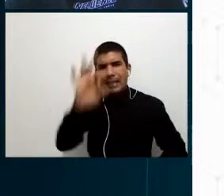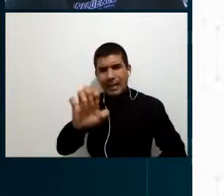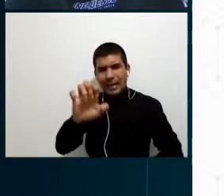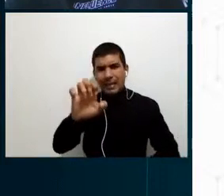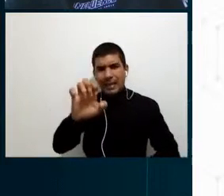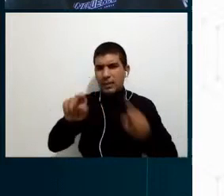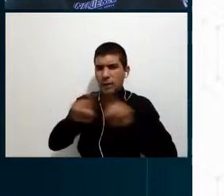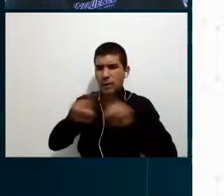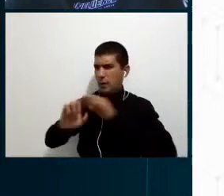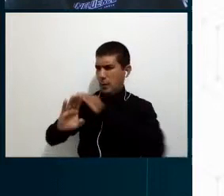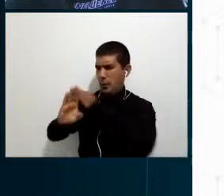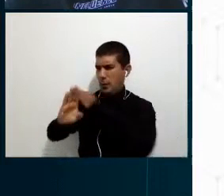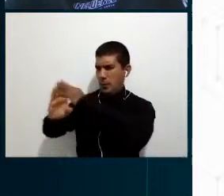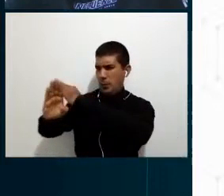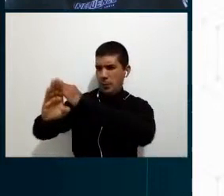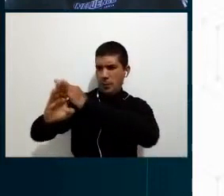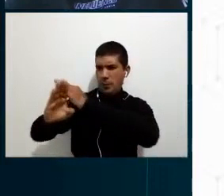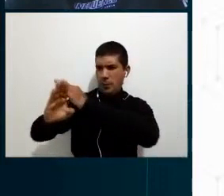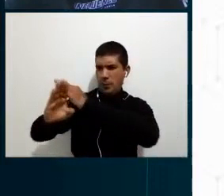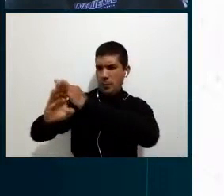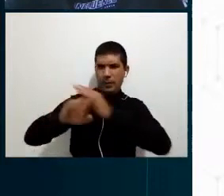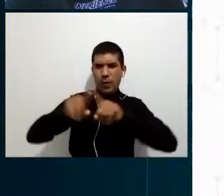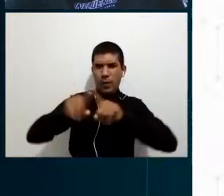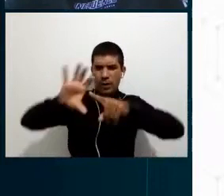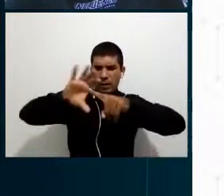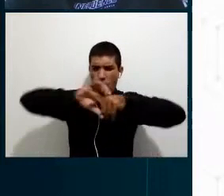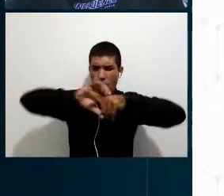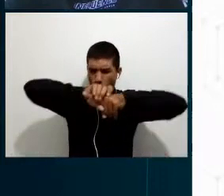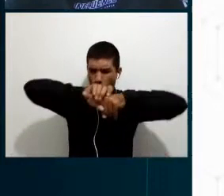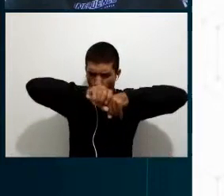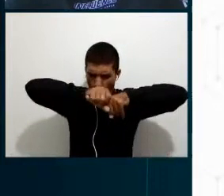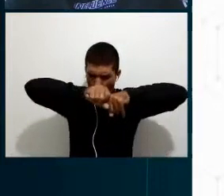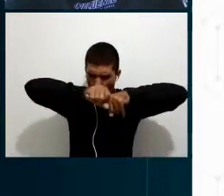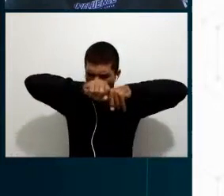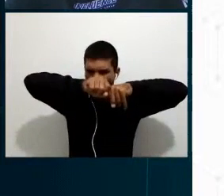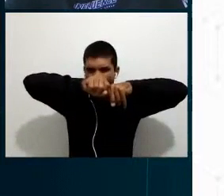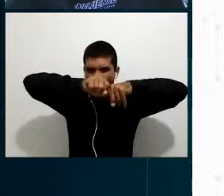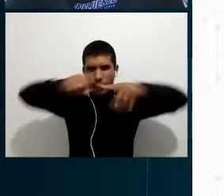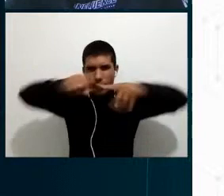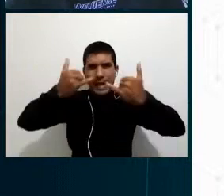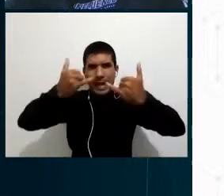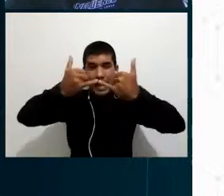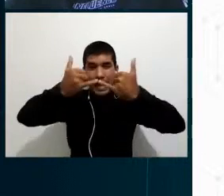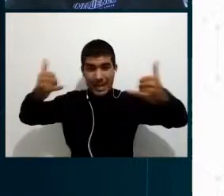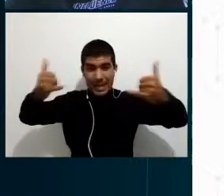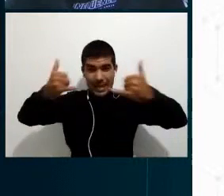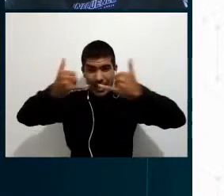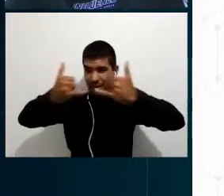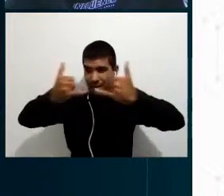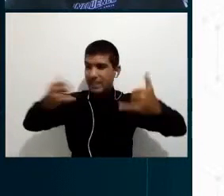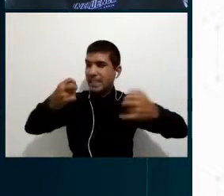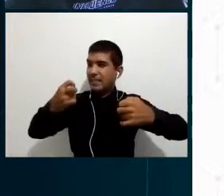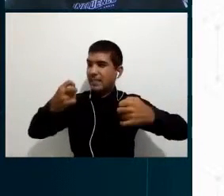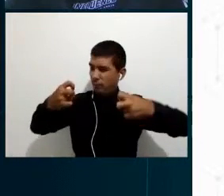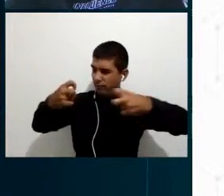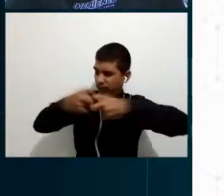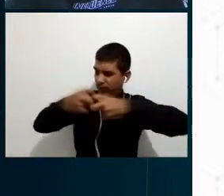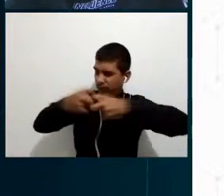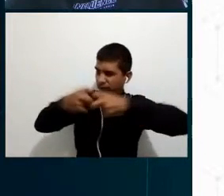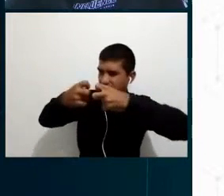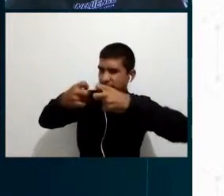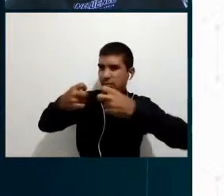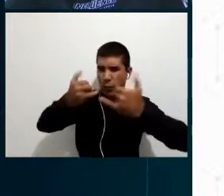equipos transformadores de medida como serían los transformadores de corriente y tensión y lo utilizaríamos